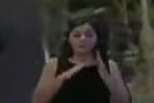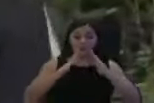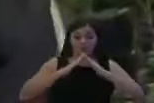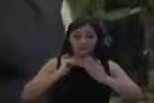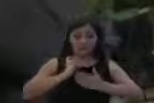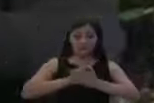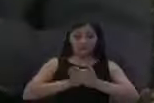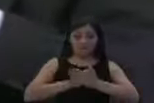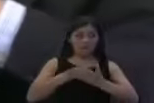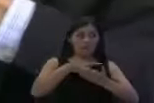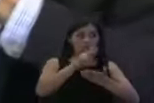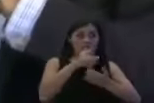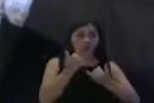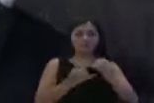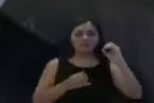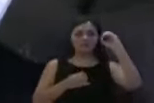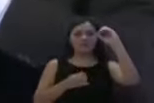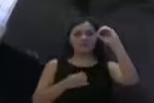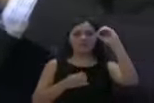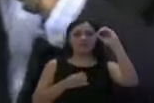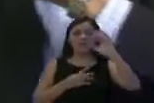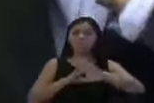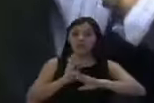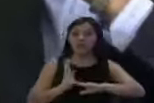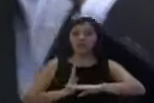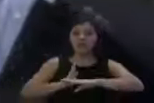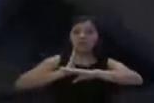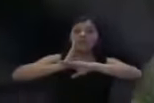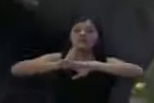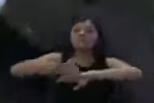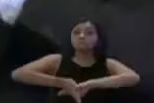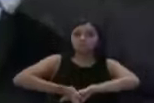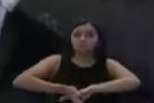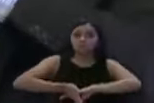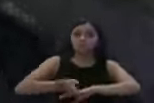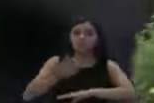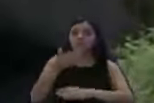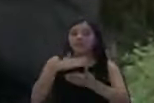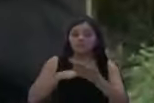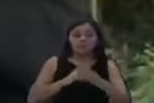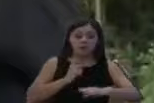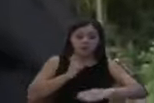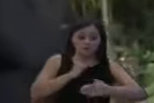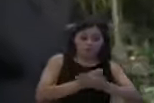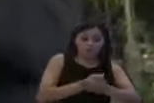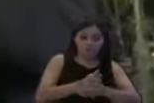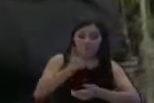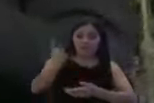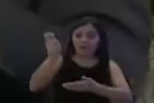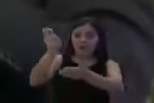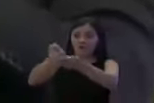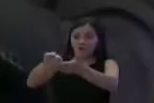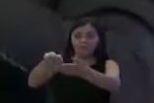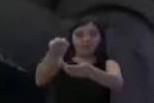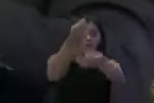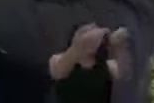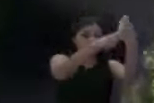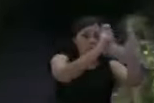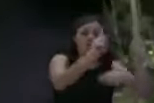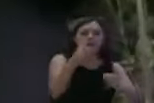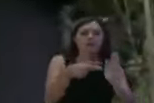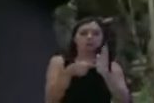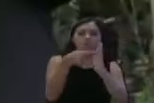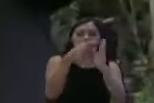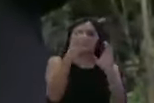pagan cero después si a su vez alguien les compró la casa y la vuelve a vender ahí se calcula el impuesto